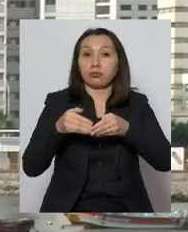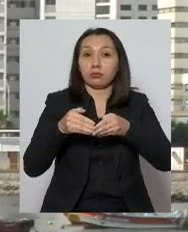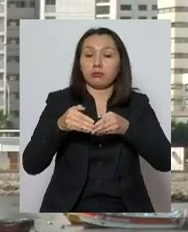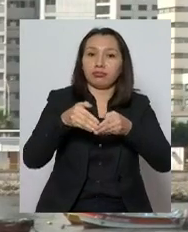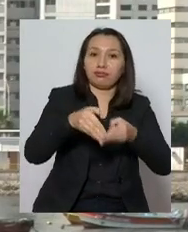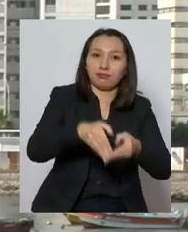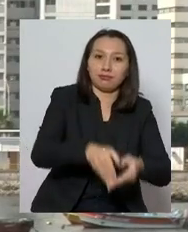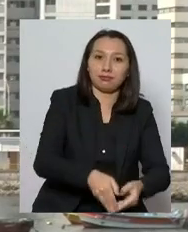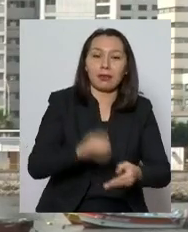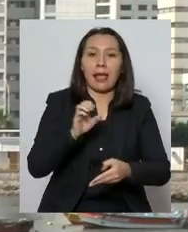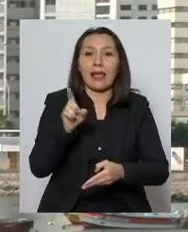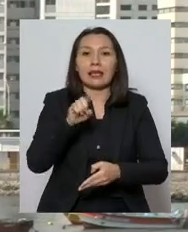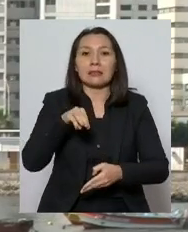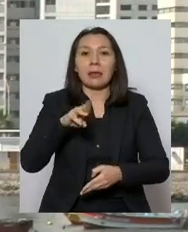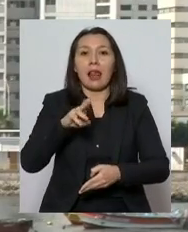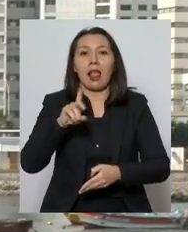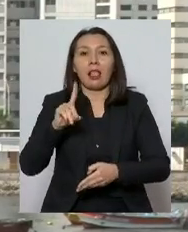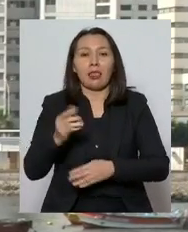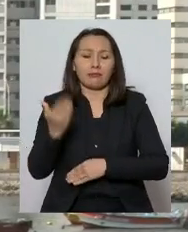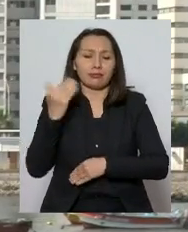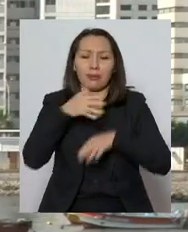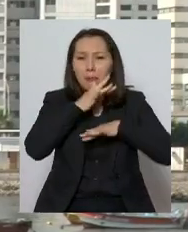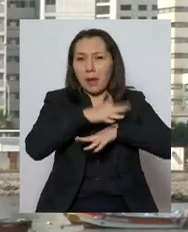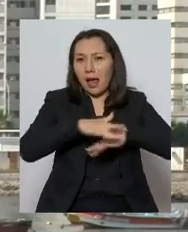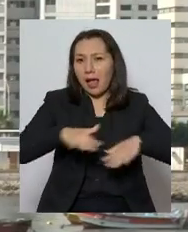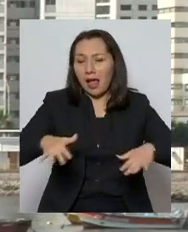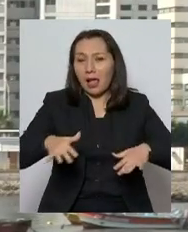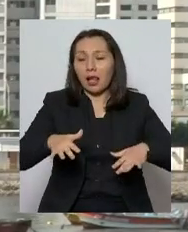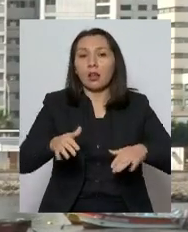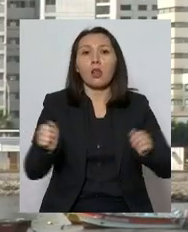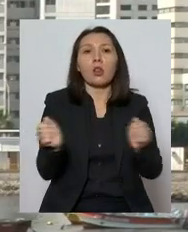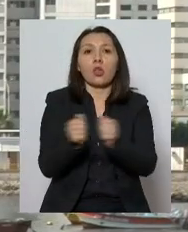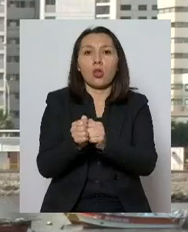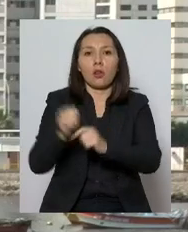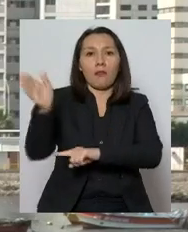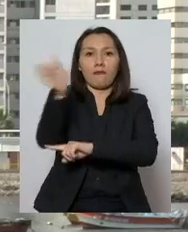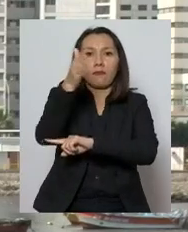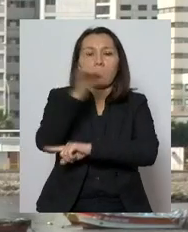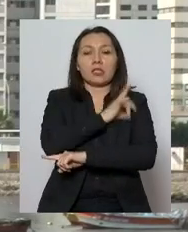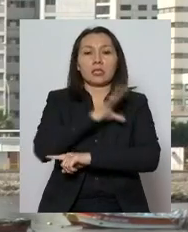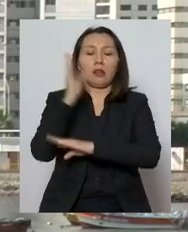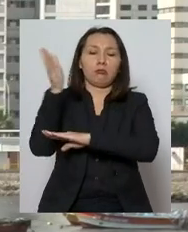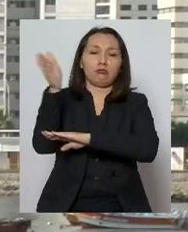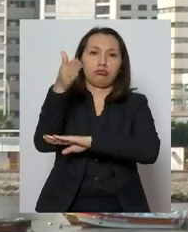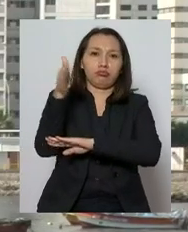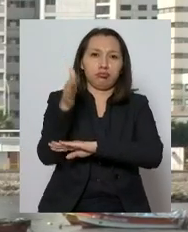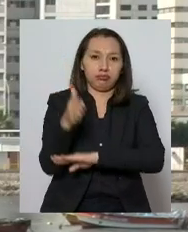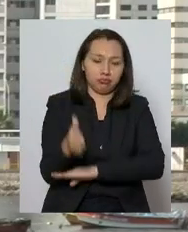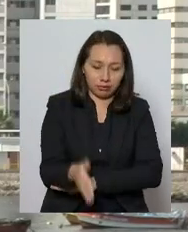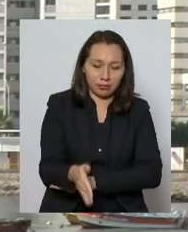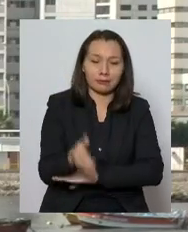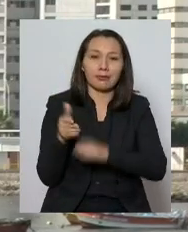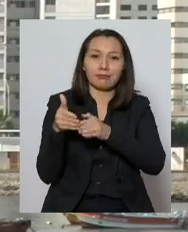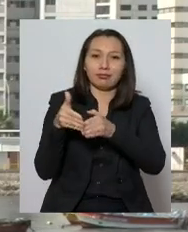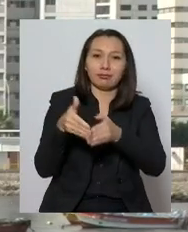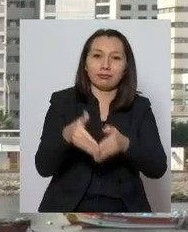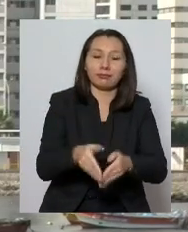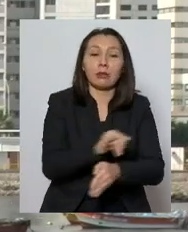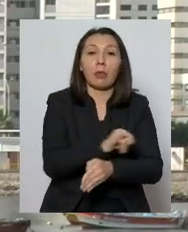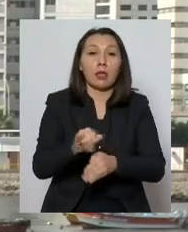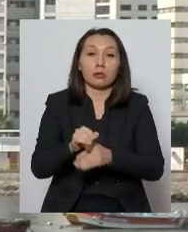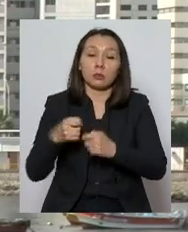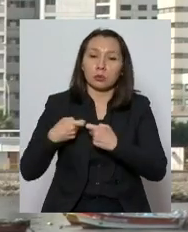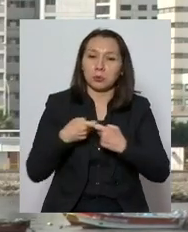hundió en este mar con la bandera chilena al tope, después de